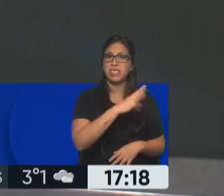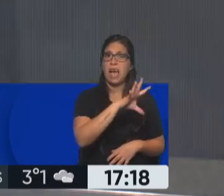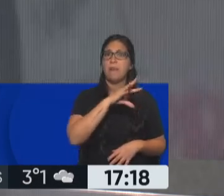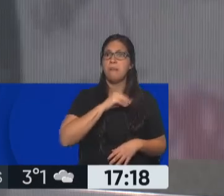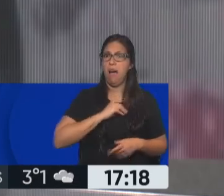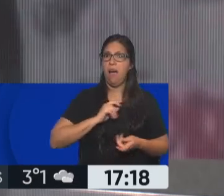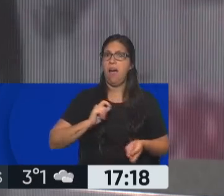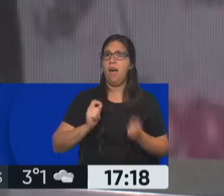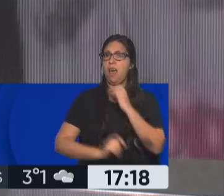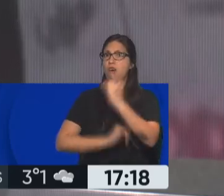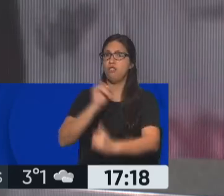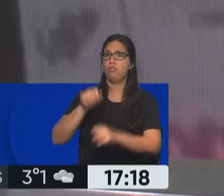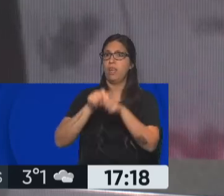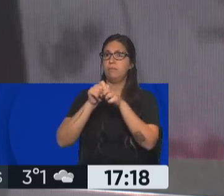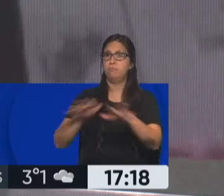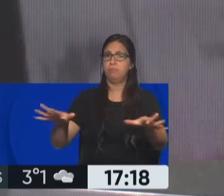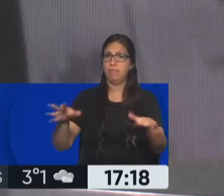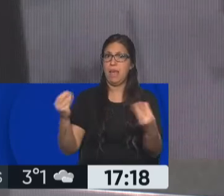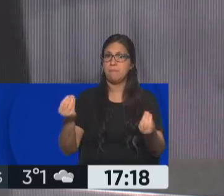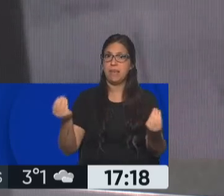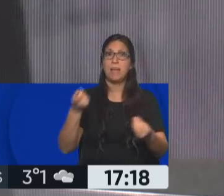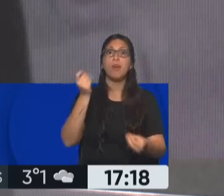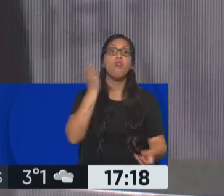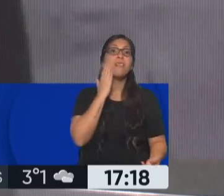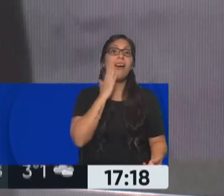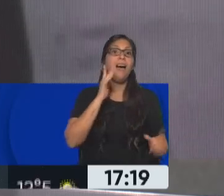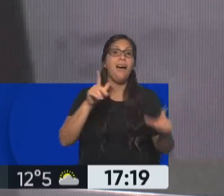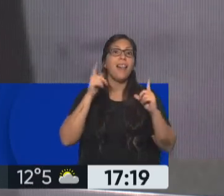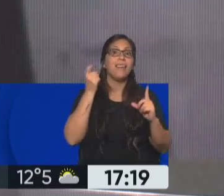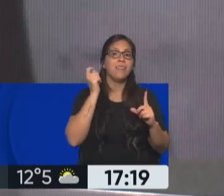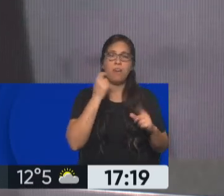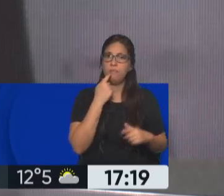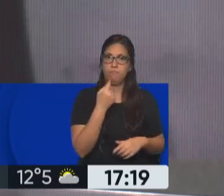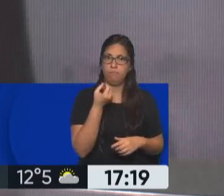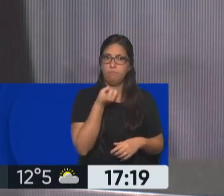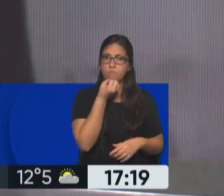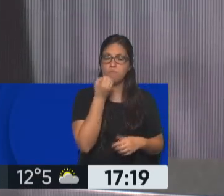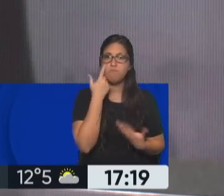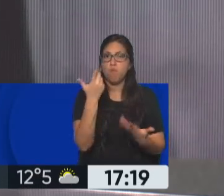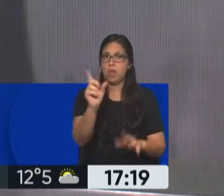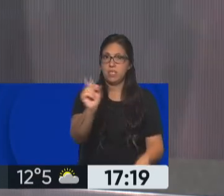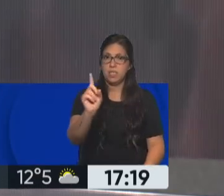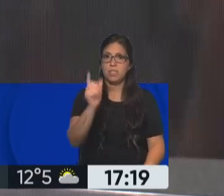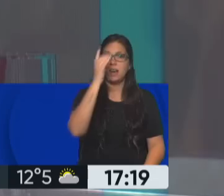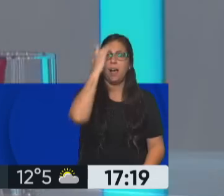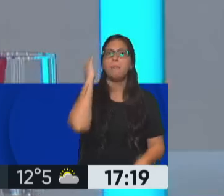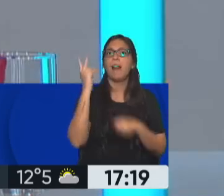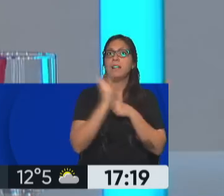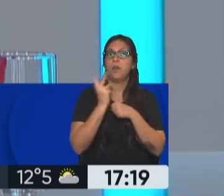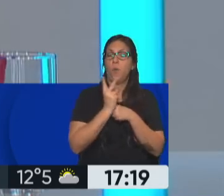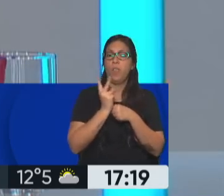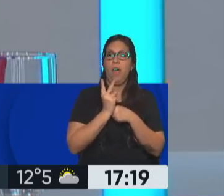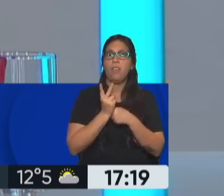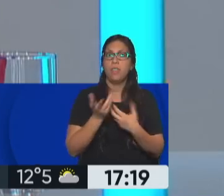lo que está pasando, ¿no? Evadiendo un poco de esta manera, algunos pueden, otros no, la censura del gobierno de Maduro, Leticia. Sí, por medidas